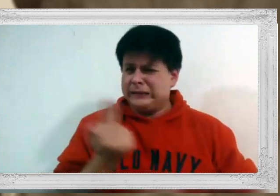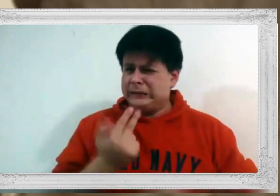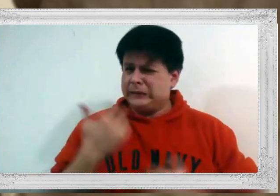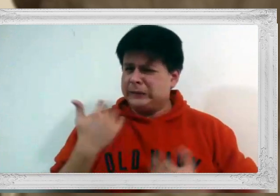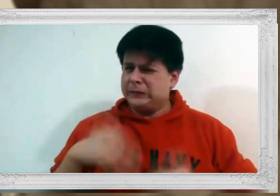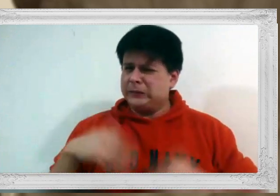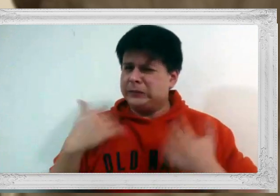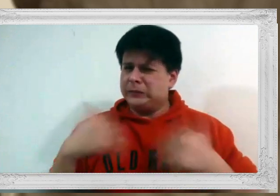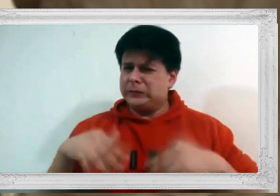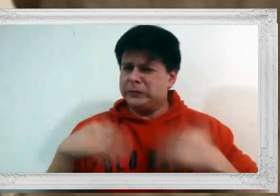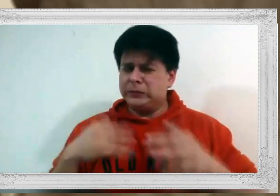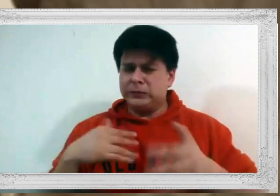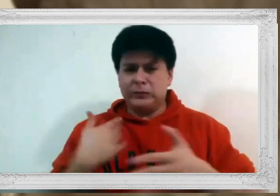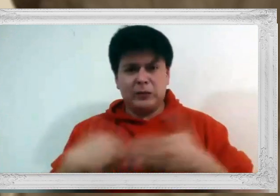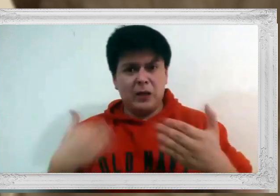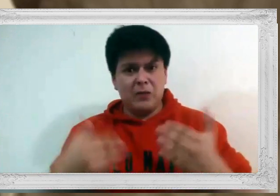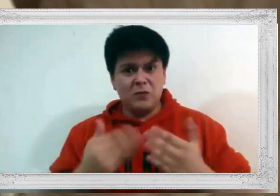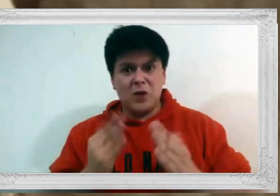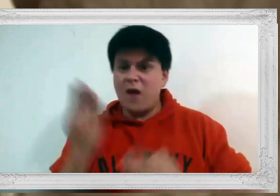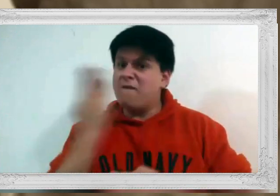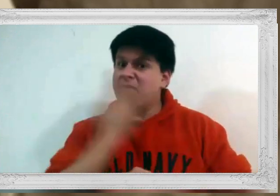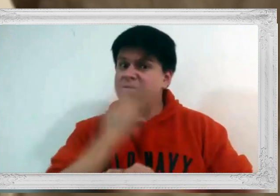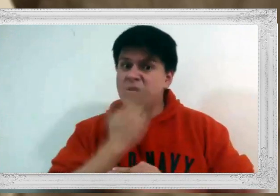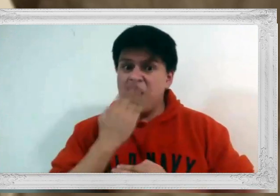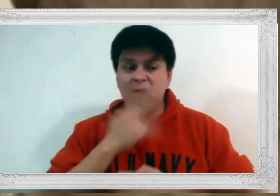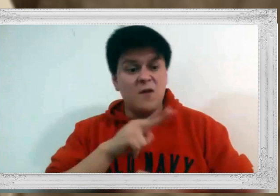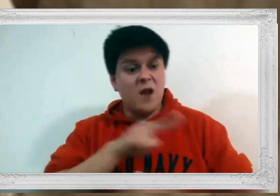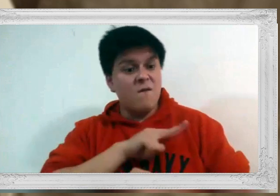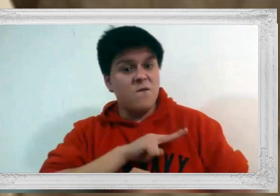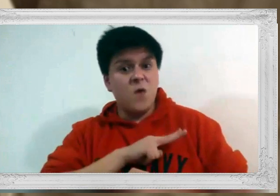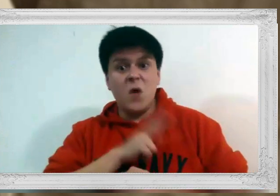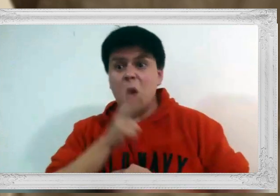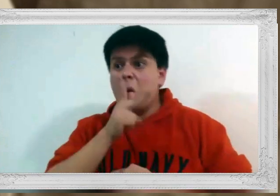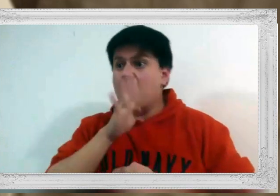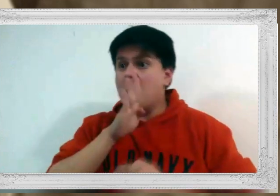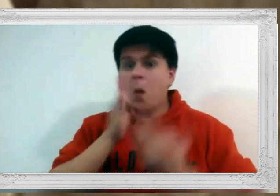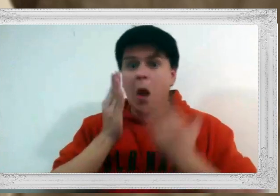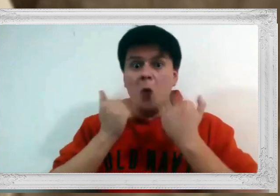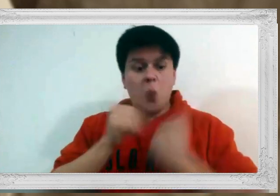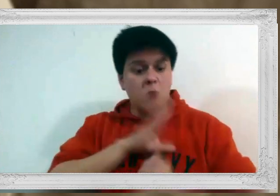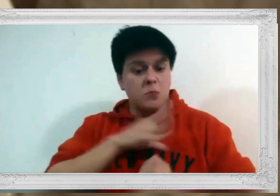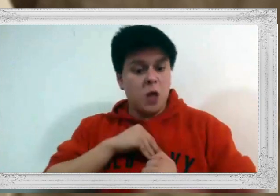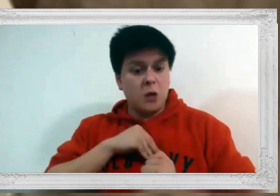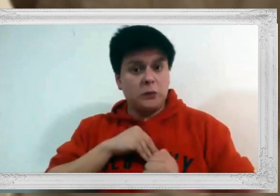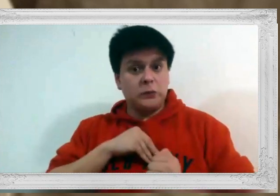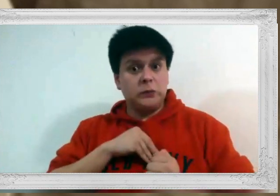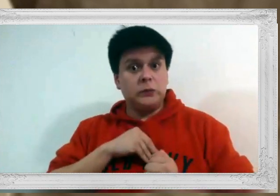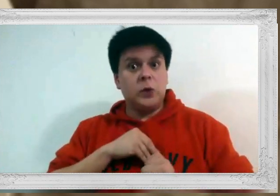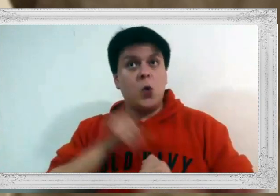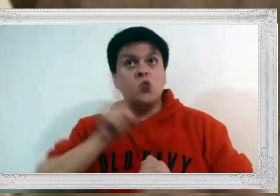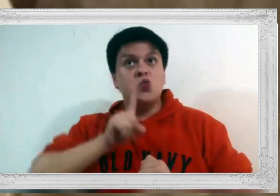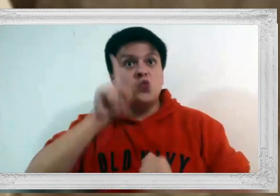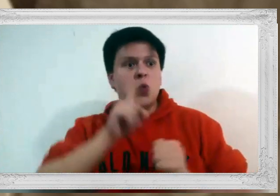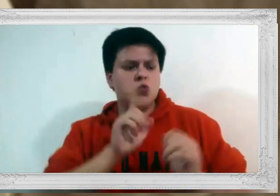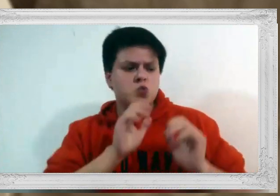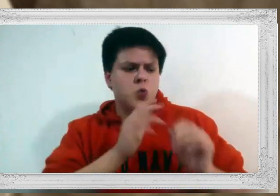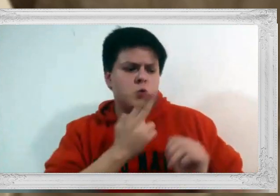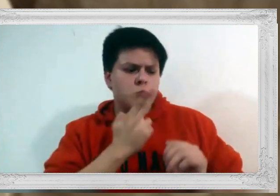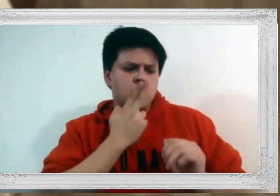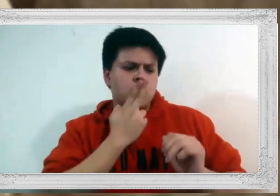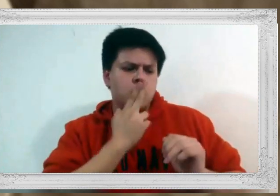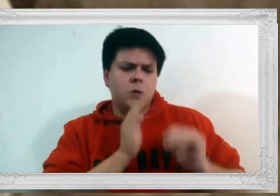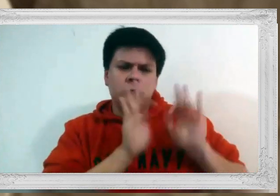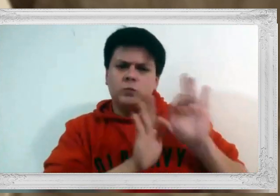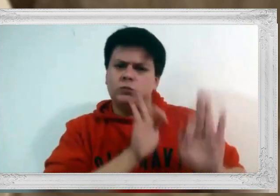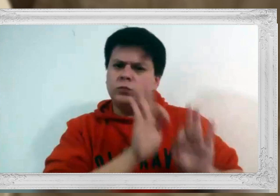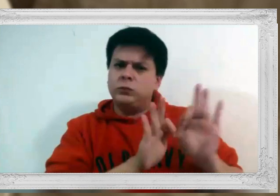en la Biblia, las viudas y los huérfanos son personas que Dios cuida de forma especial. Han perdido el apoyo